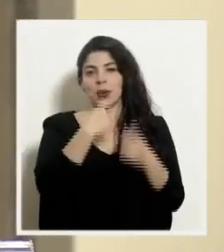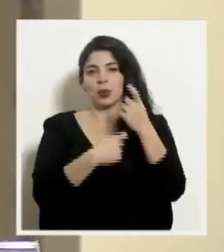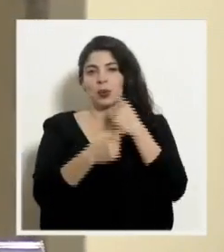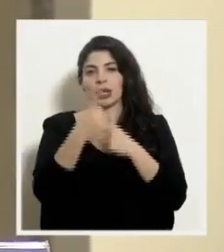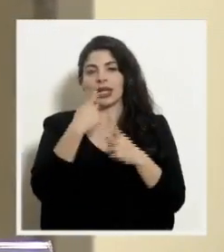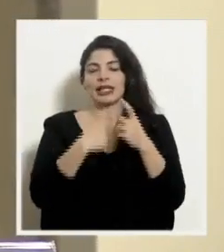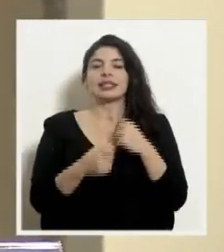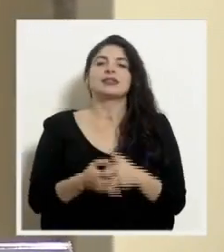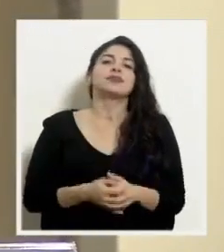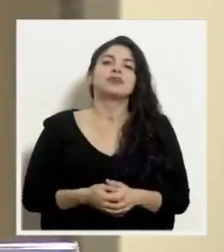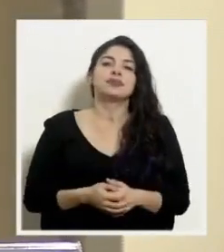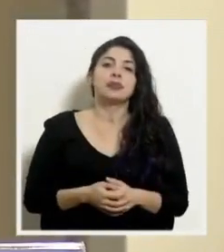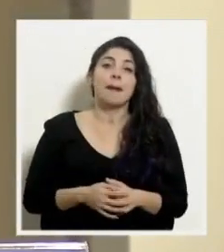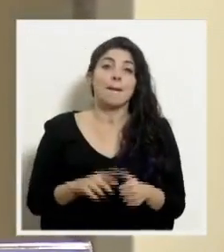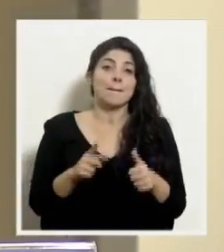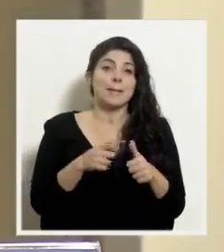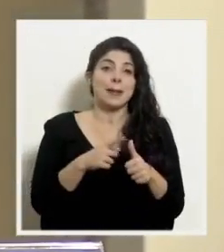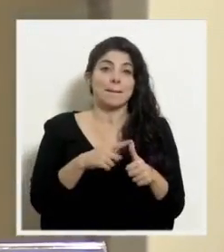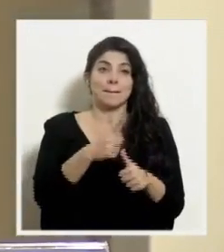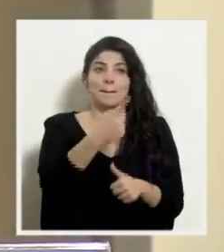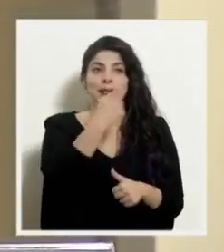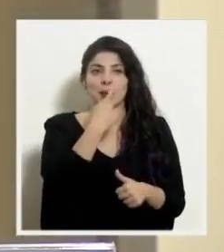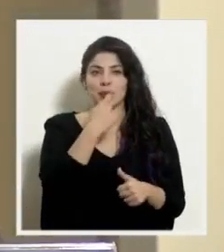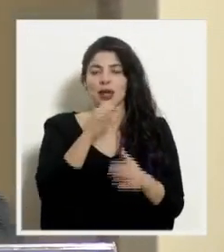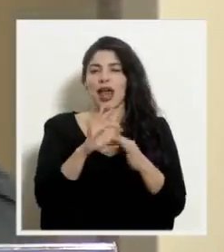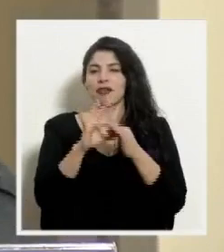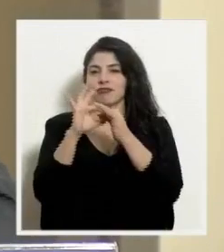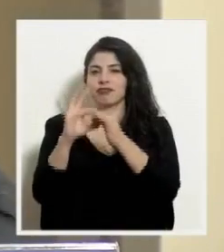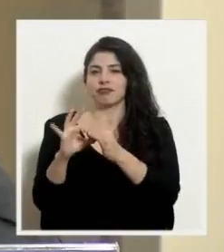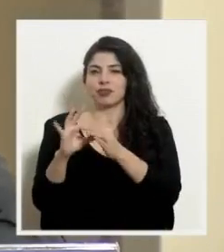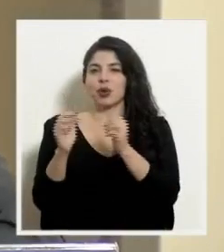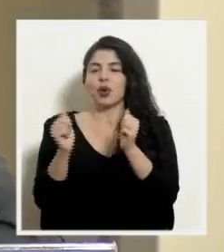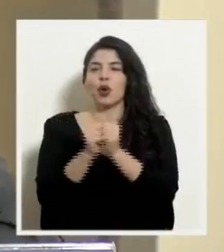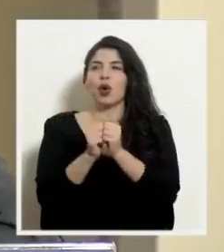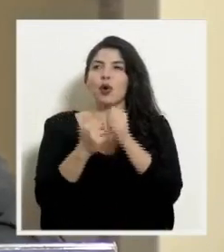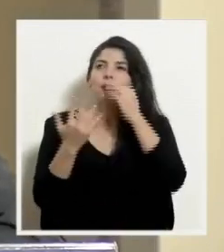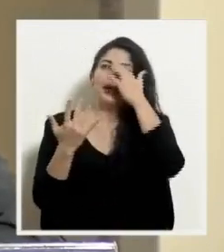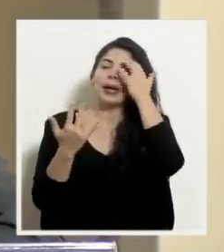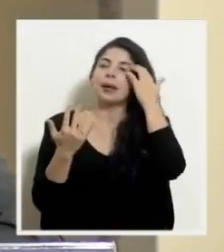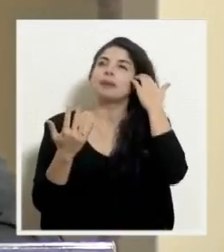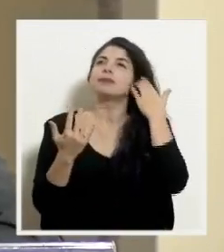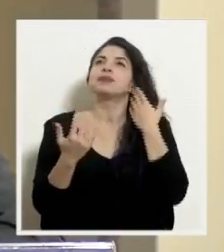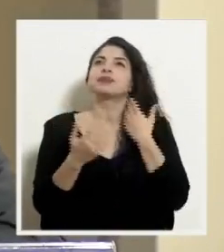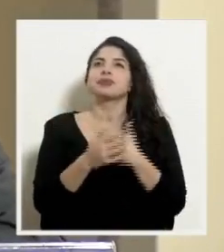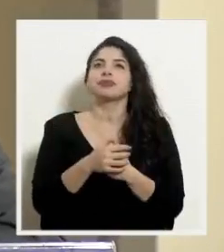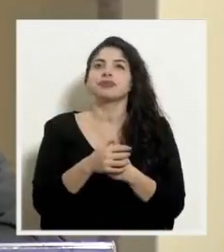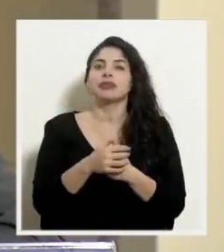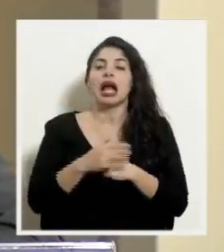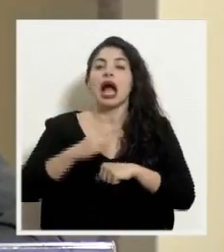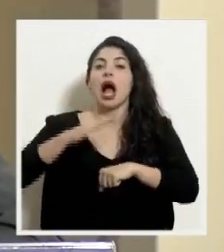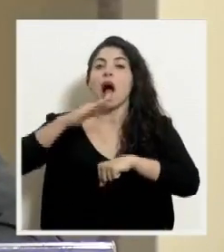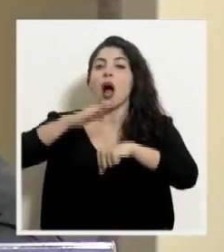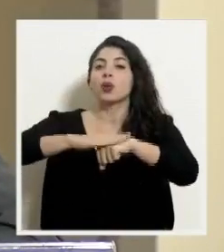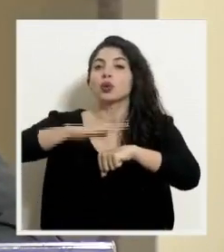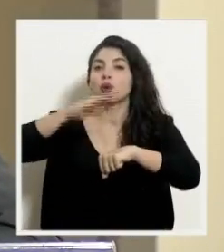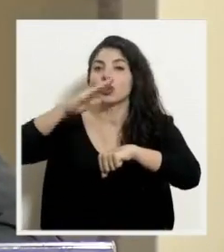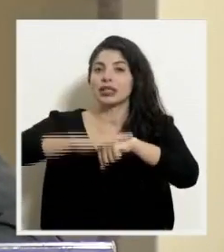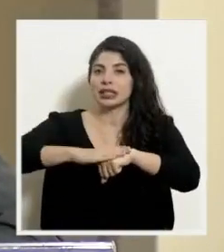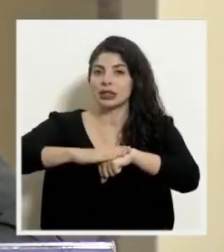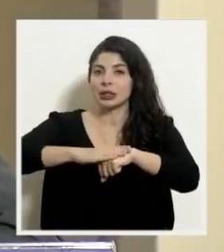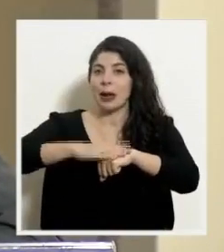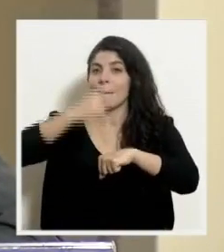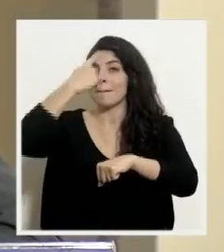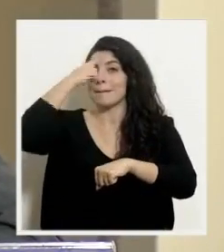preguntas. La primera de ellas está relacionada con la autorización para